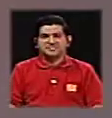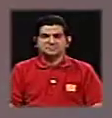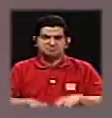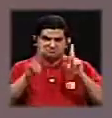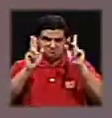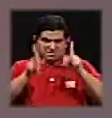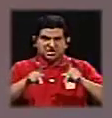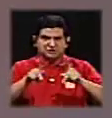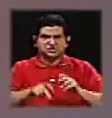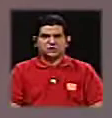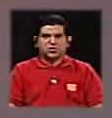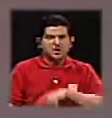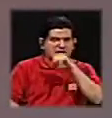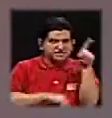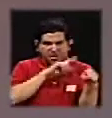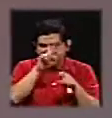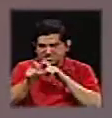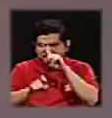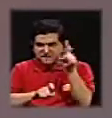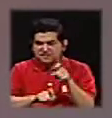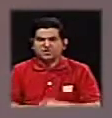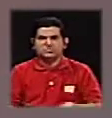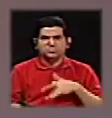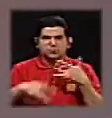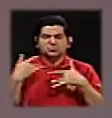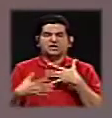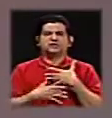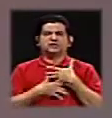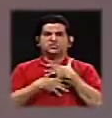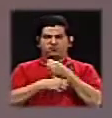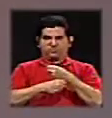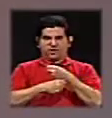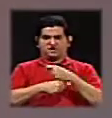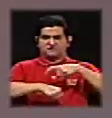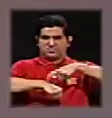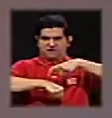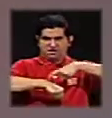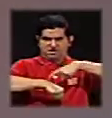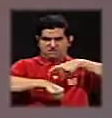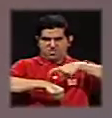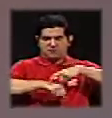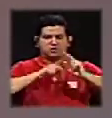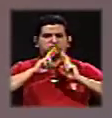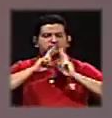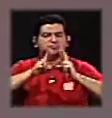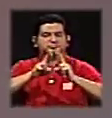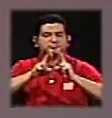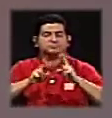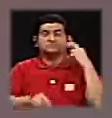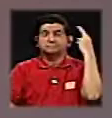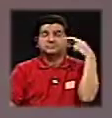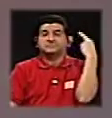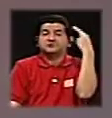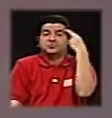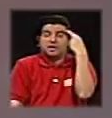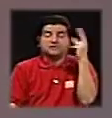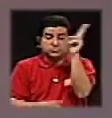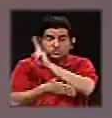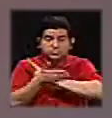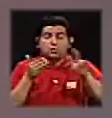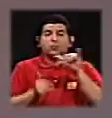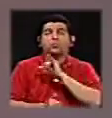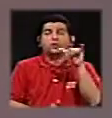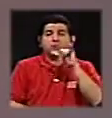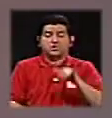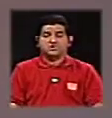gente encuestada, ¿verdad?, siente más confianza a la hora de responderla, y por tanto la universidad también